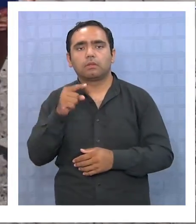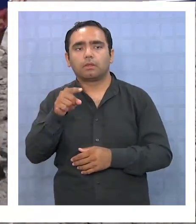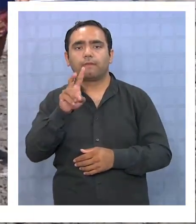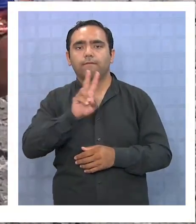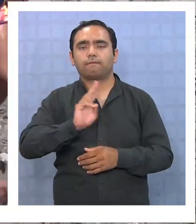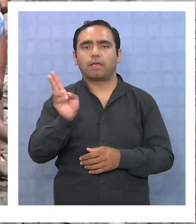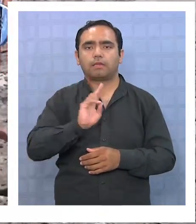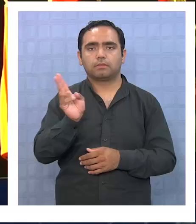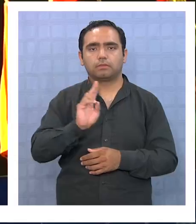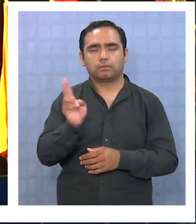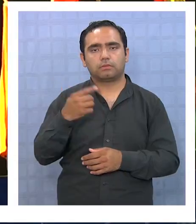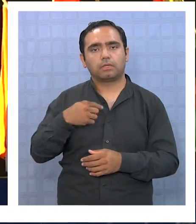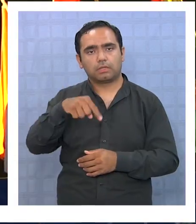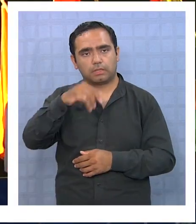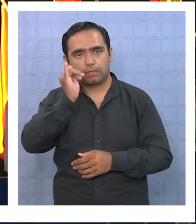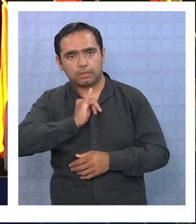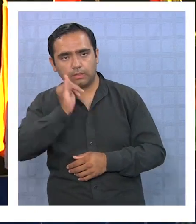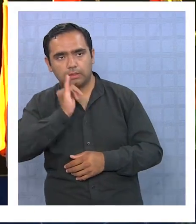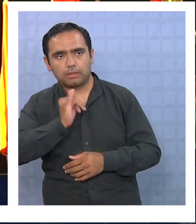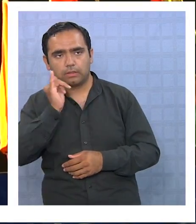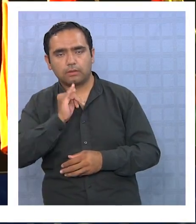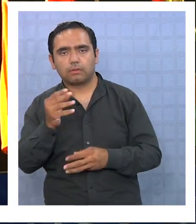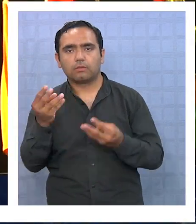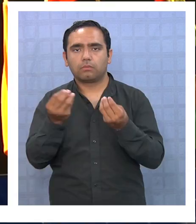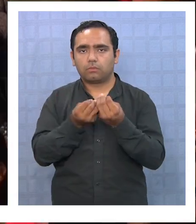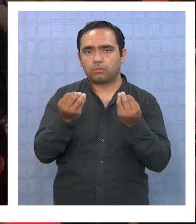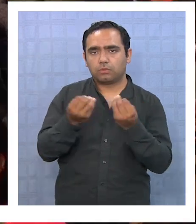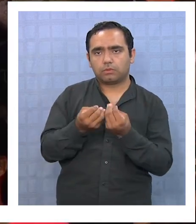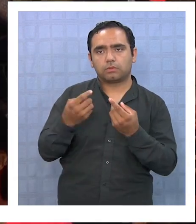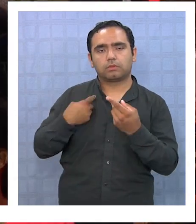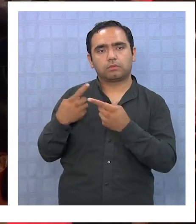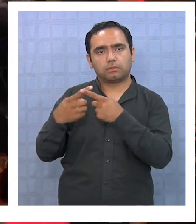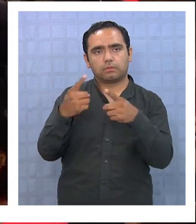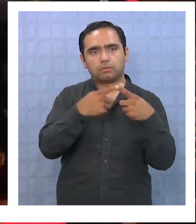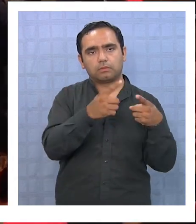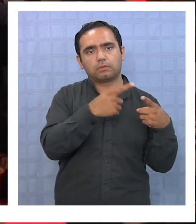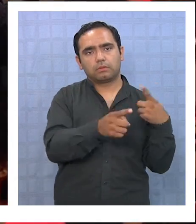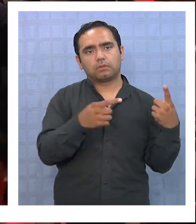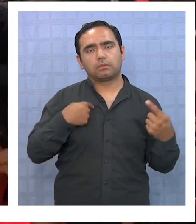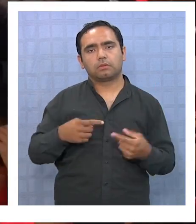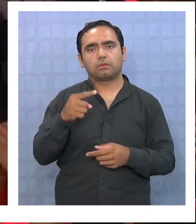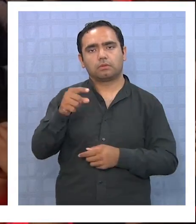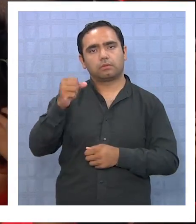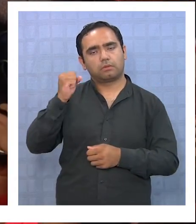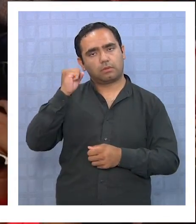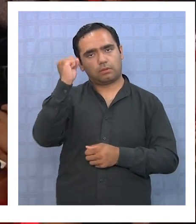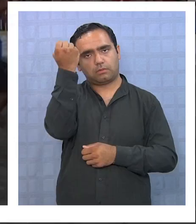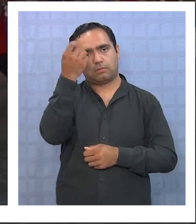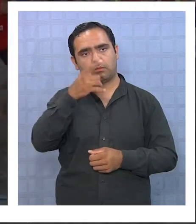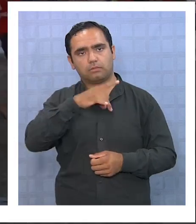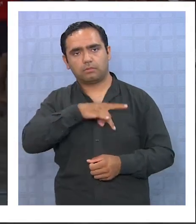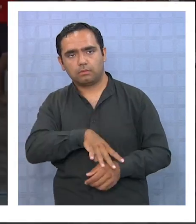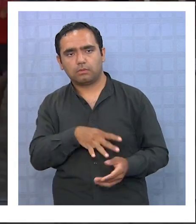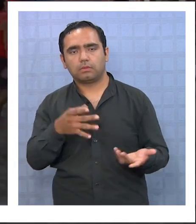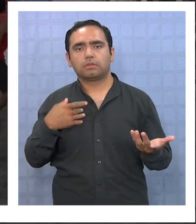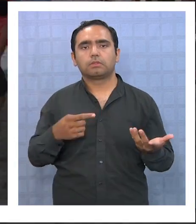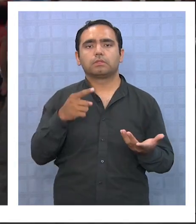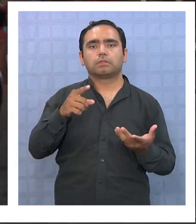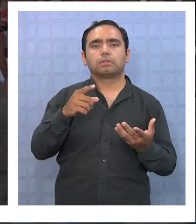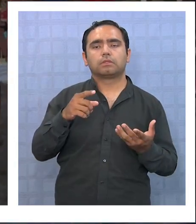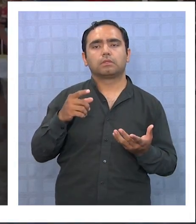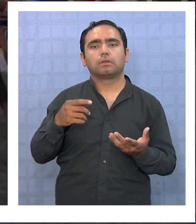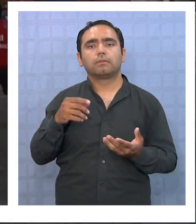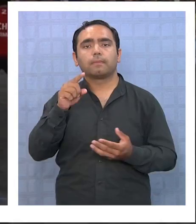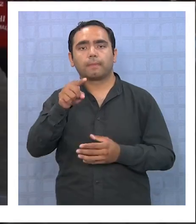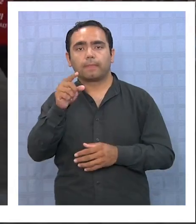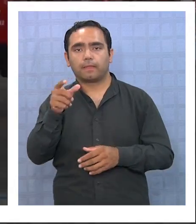que llegaron a Iquique como favoritos en múltiples disciplinas, reconocieron el sorpresivo triunfo de Chile en el medallero bolivariano. Los llaneros,